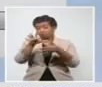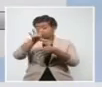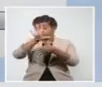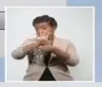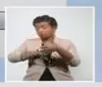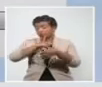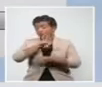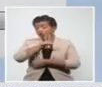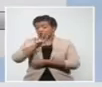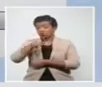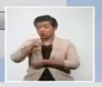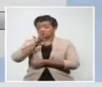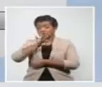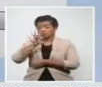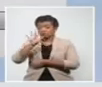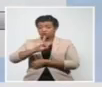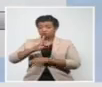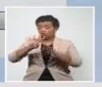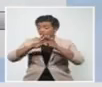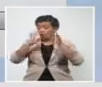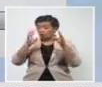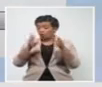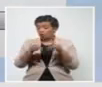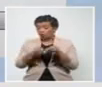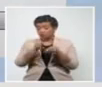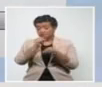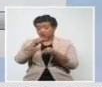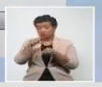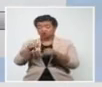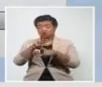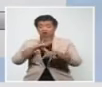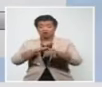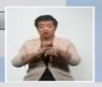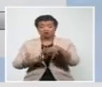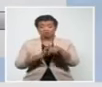44,88% de todos los casos diagnosticados en el mundo, con